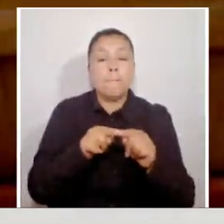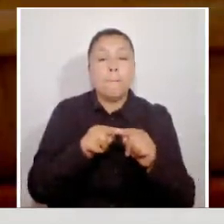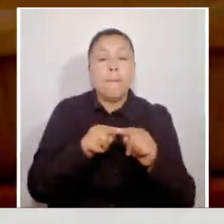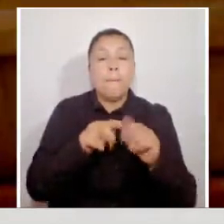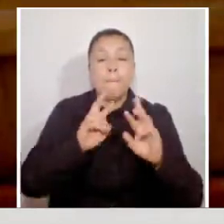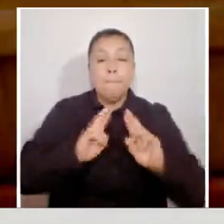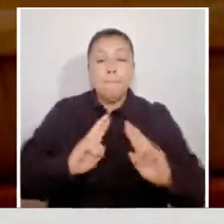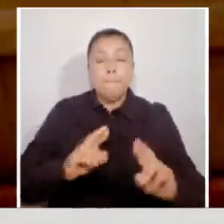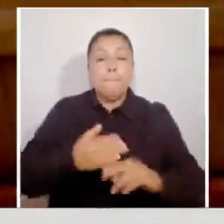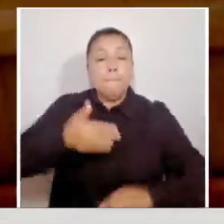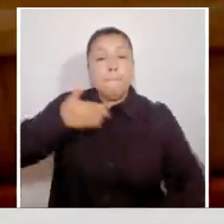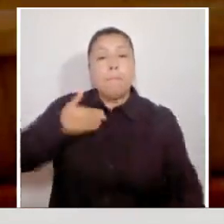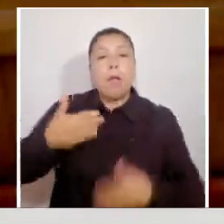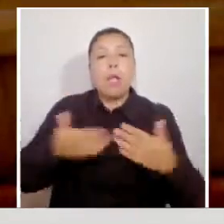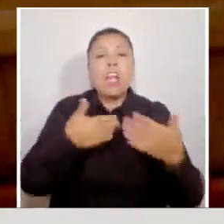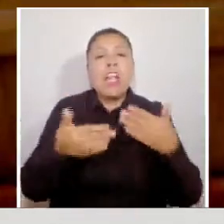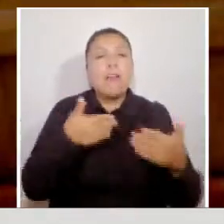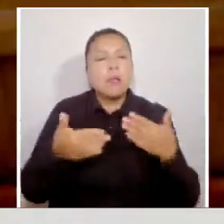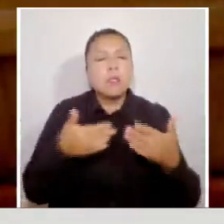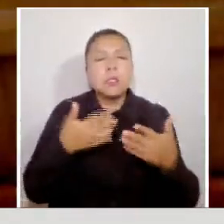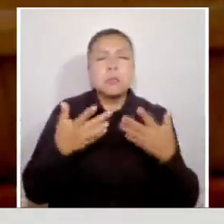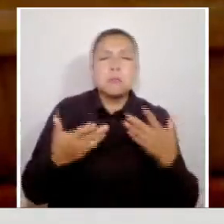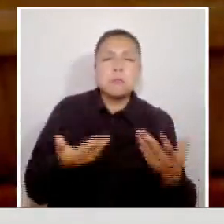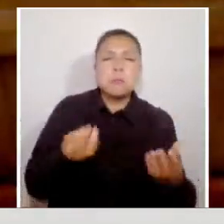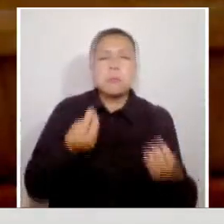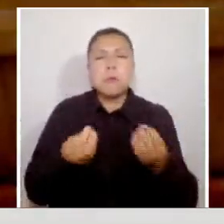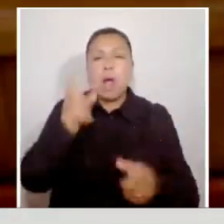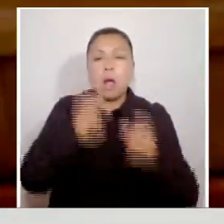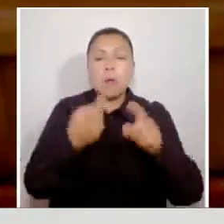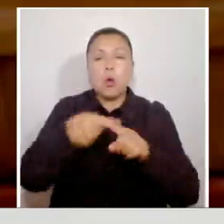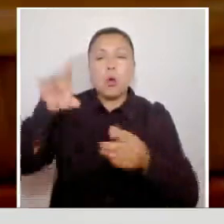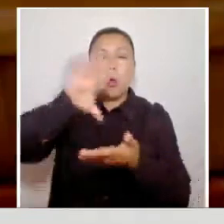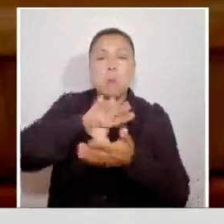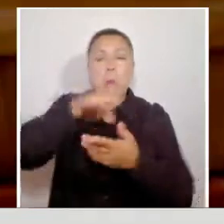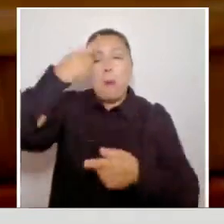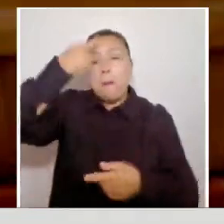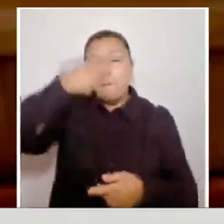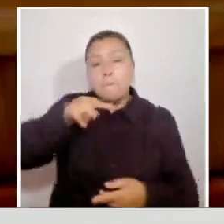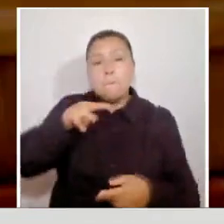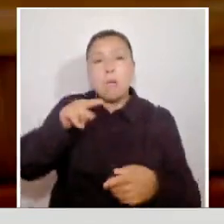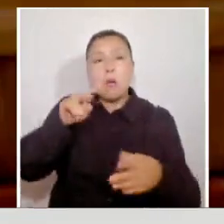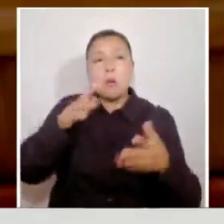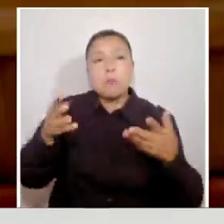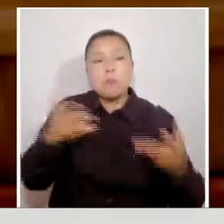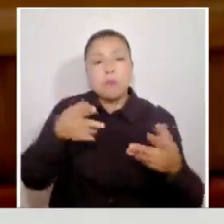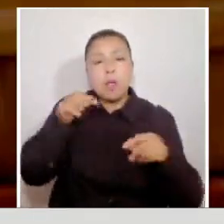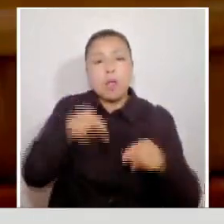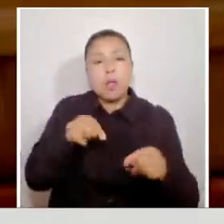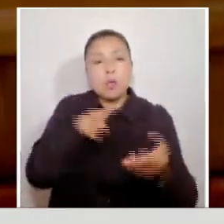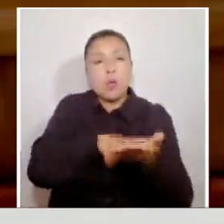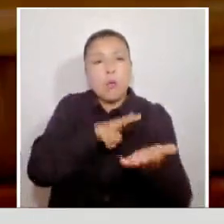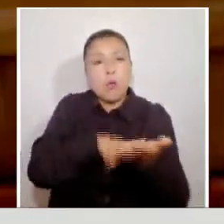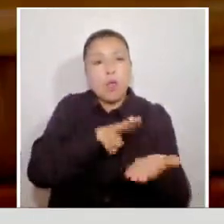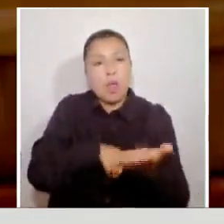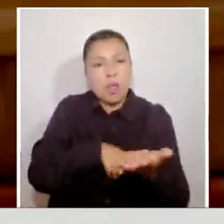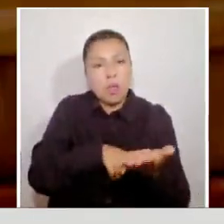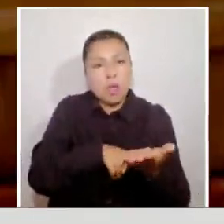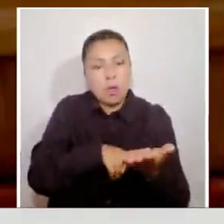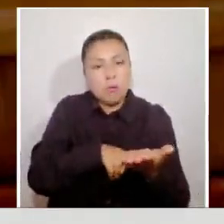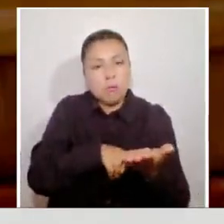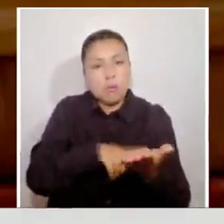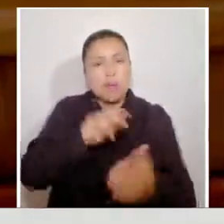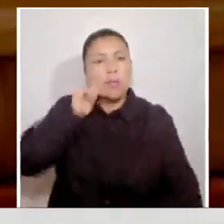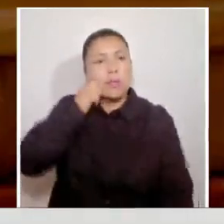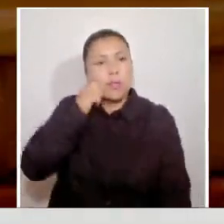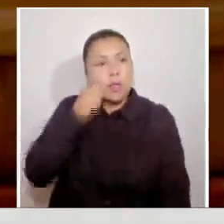que muchas veces se aplica a estos inmigrantes Pero sin que esto en realidad signifique